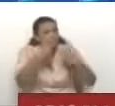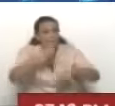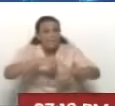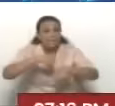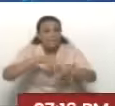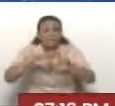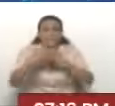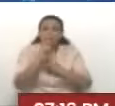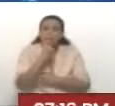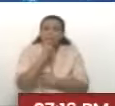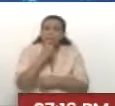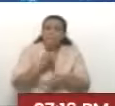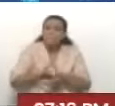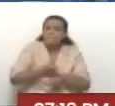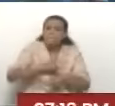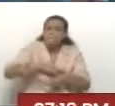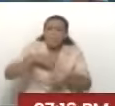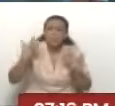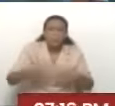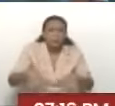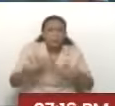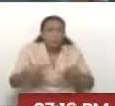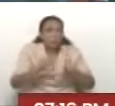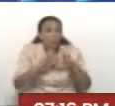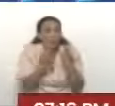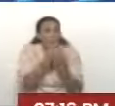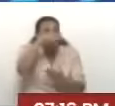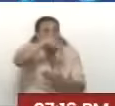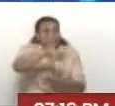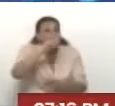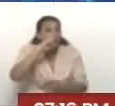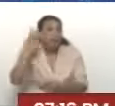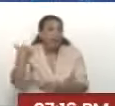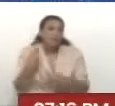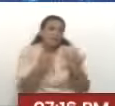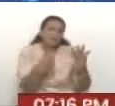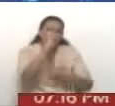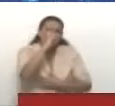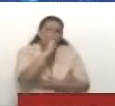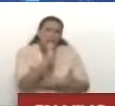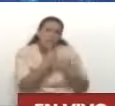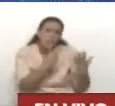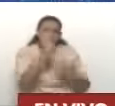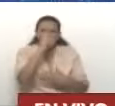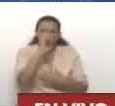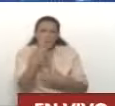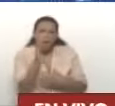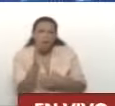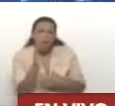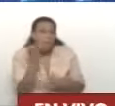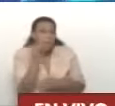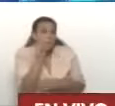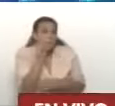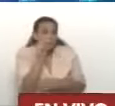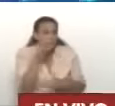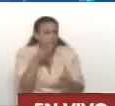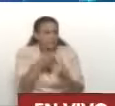más difíciles, más duros que nos tocó como familia. Cuando yo tenía 6 años, 7, 8 años,